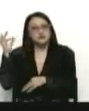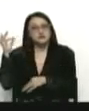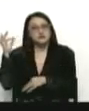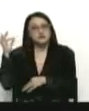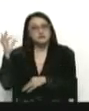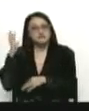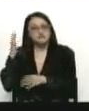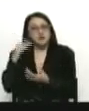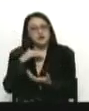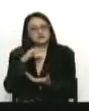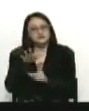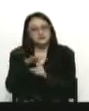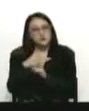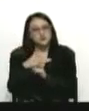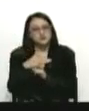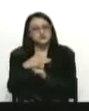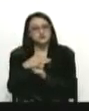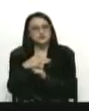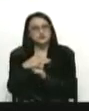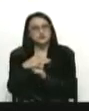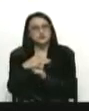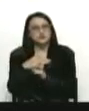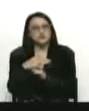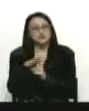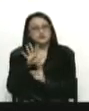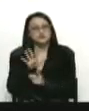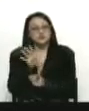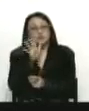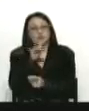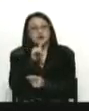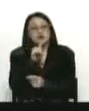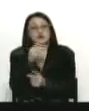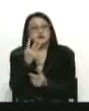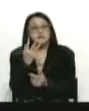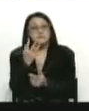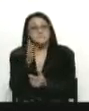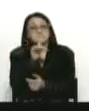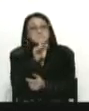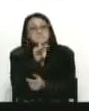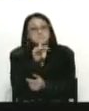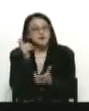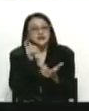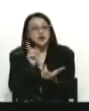identitario para enfrentar las situaciones, y así fue. Así que no ha habido ausencia, ha habido presencia.